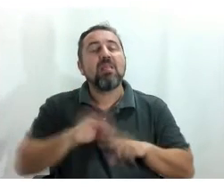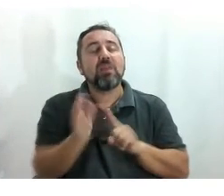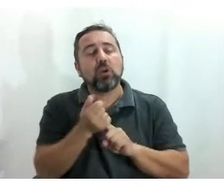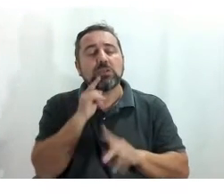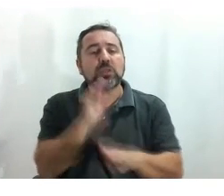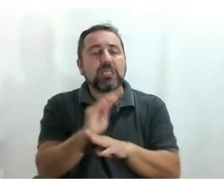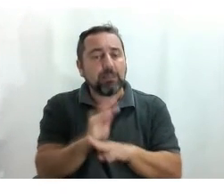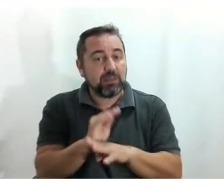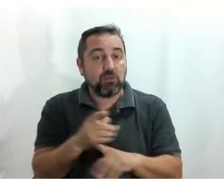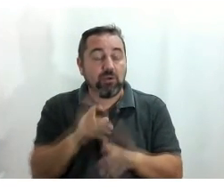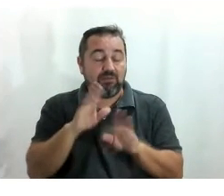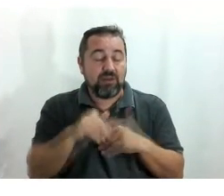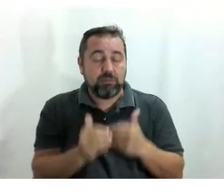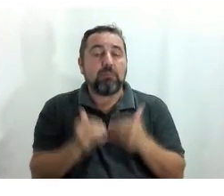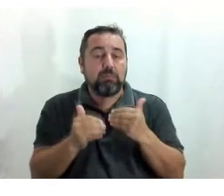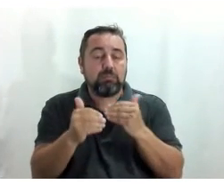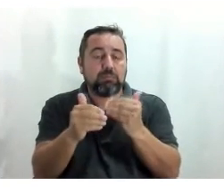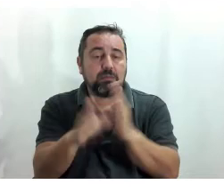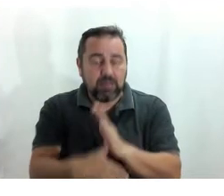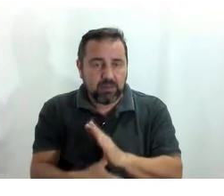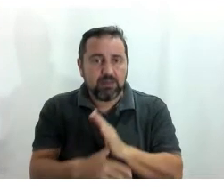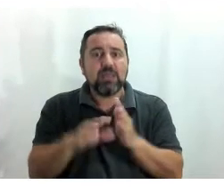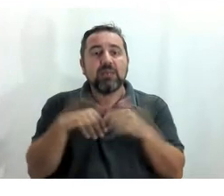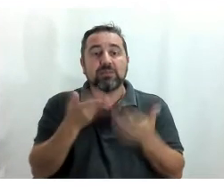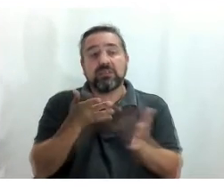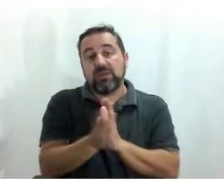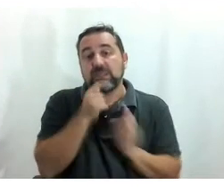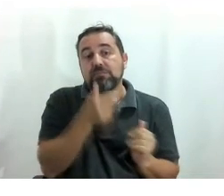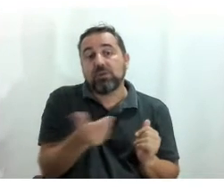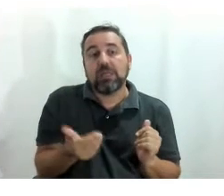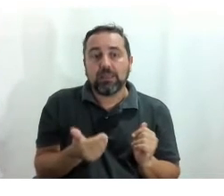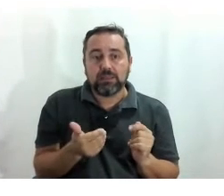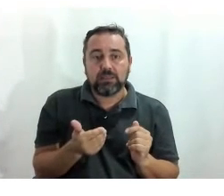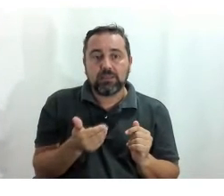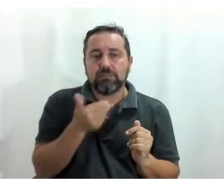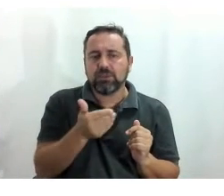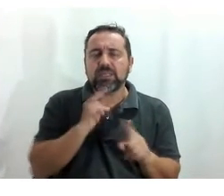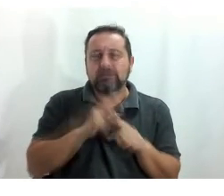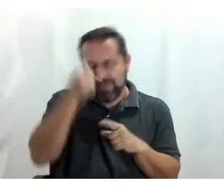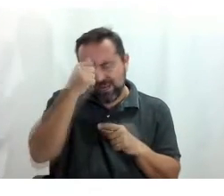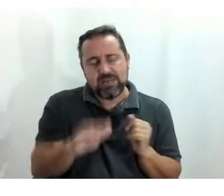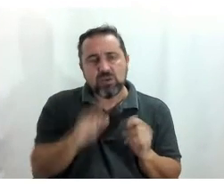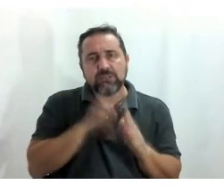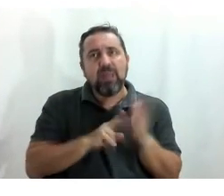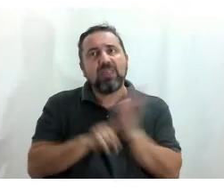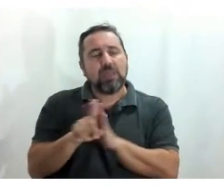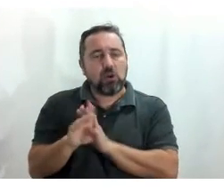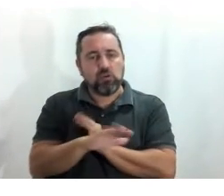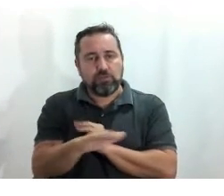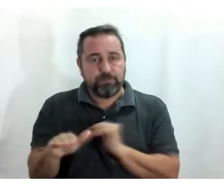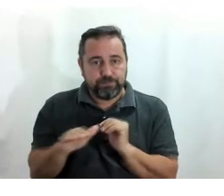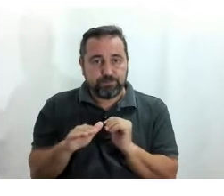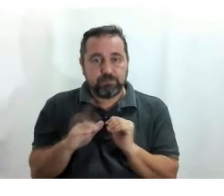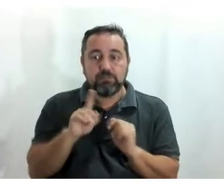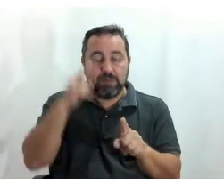tratamiento de la misma, con la importancia que esto tiene de cara al desarrollo del niño y sobre todo a